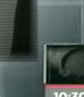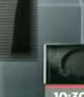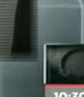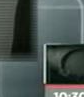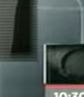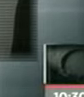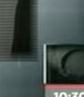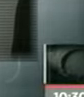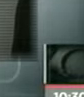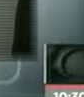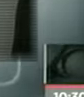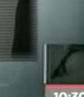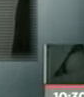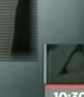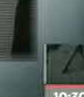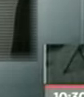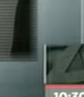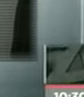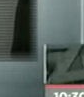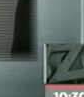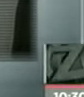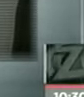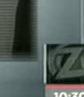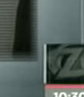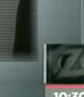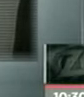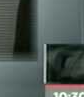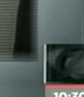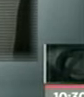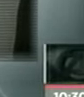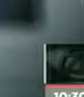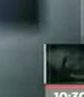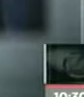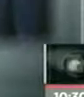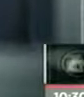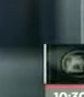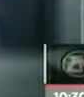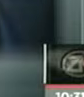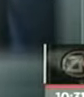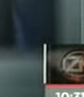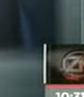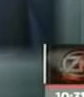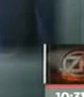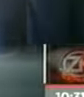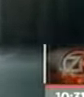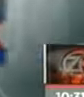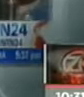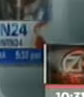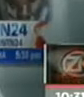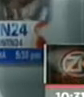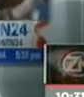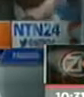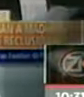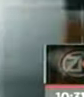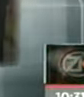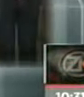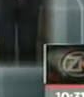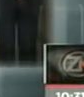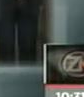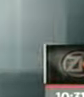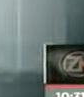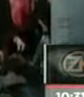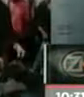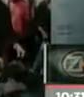de esta manera, estar preparados para los cambios que están por venir en nuestro país. Una serie de acciones tendientes